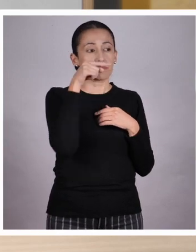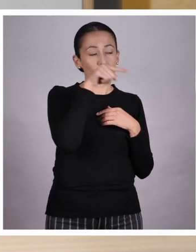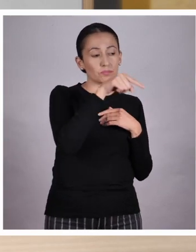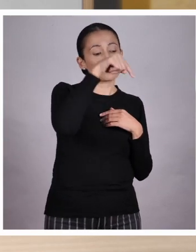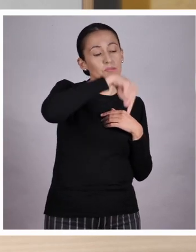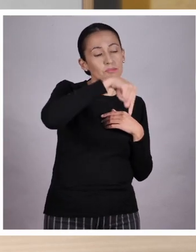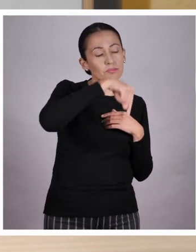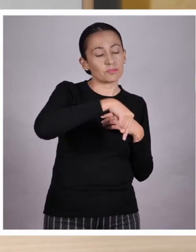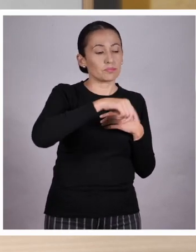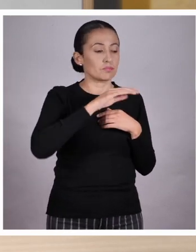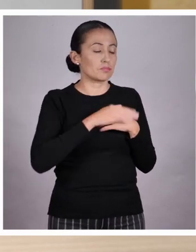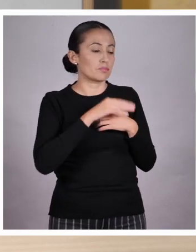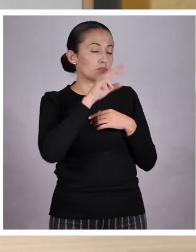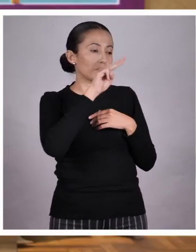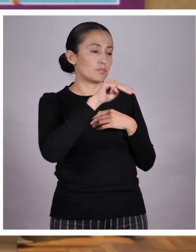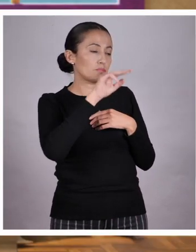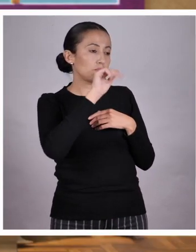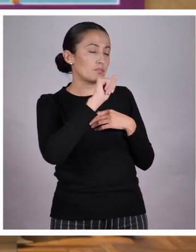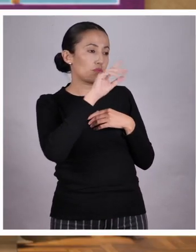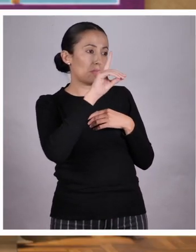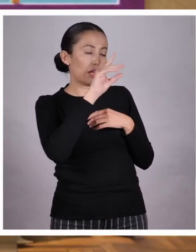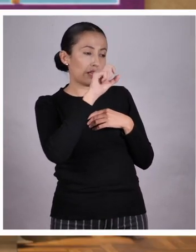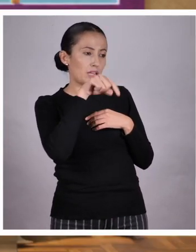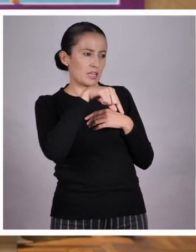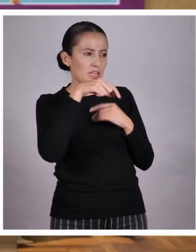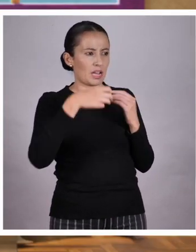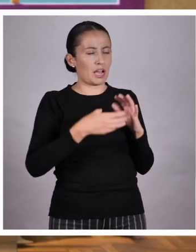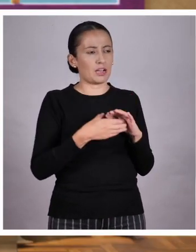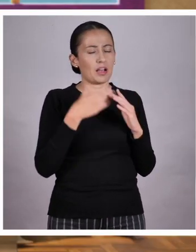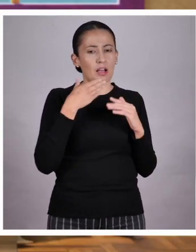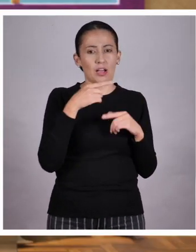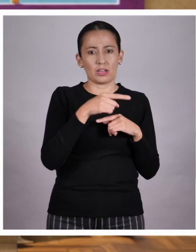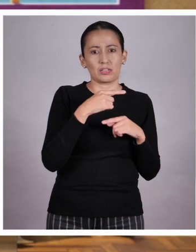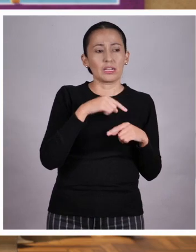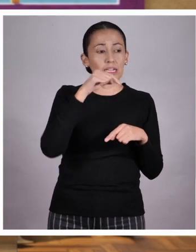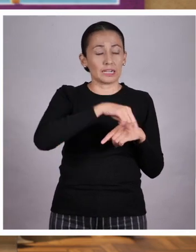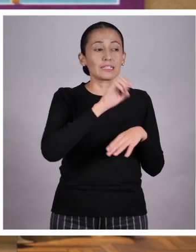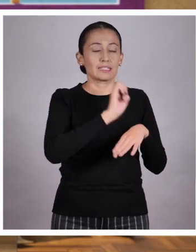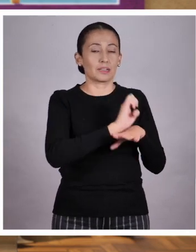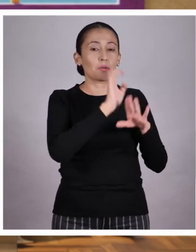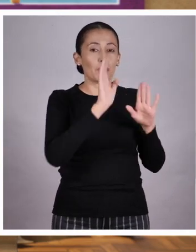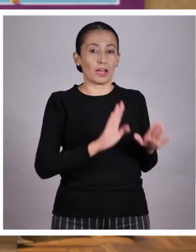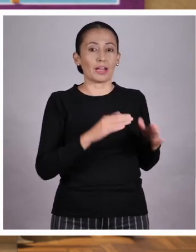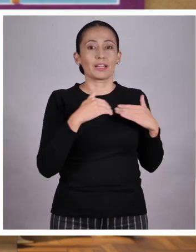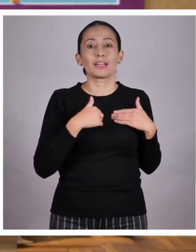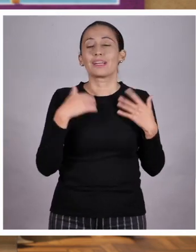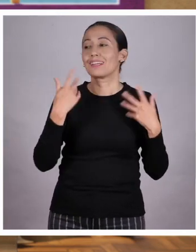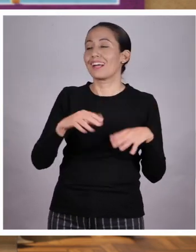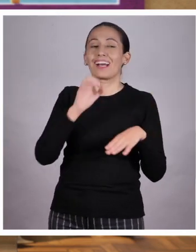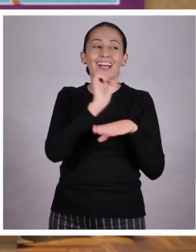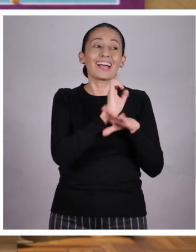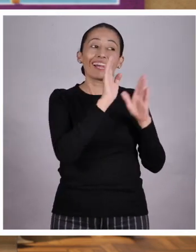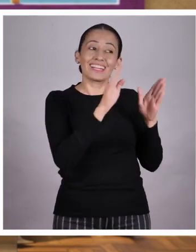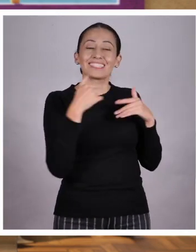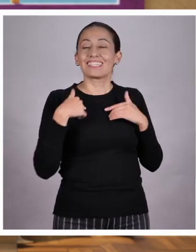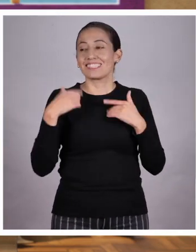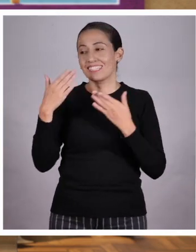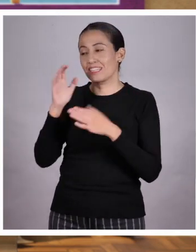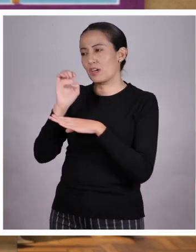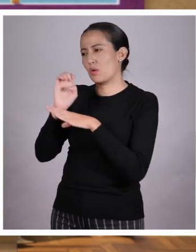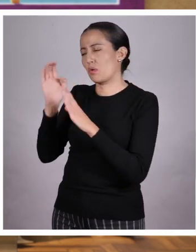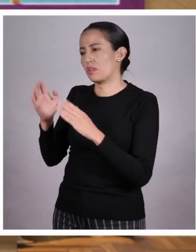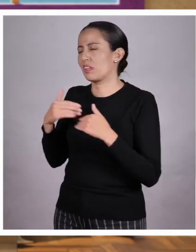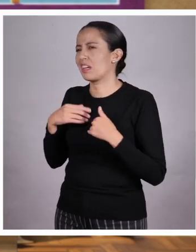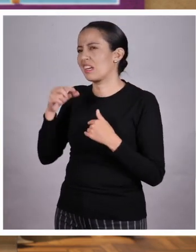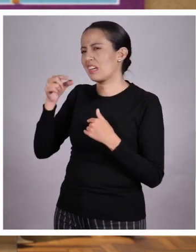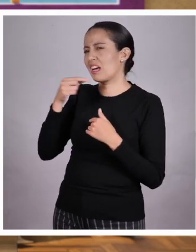Aquí dice Made in Quizapincha. O sea, Quizapincha. Sí, eres ecuatoriana. ¡Eres hecha en Quizapincha! Pero,